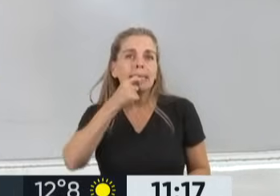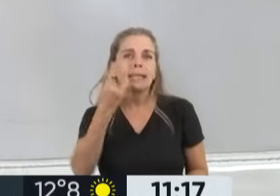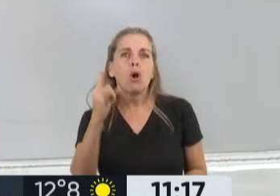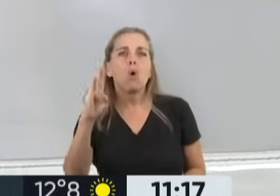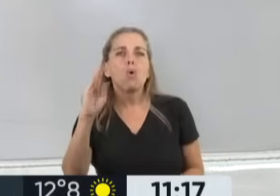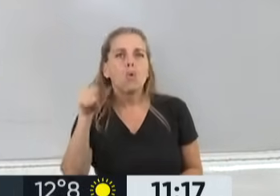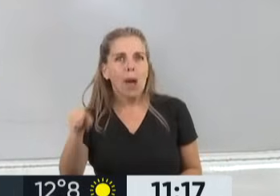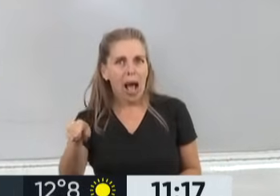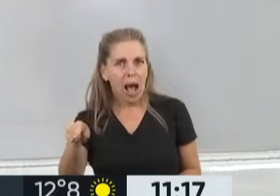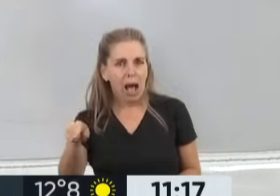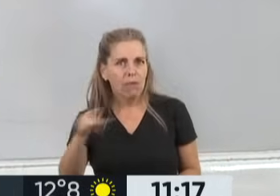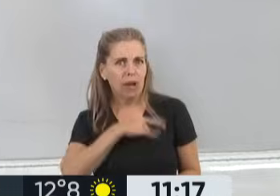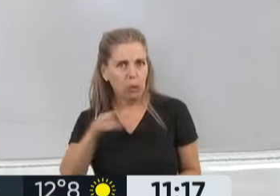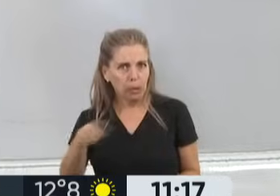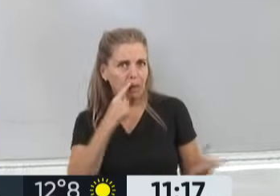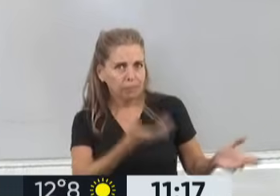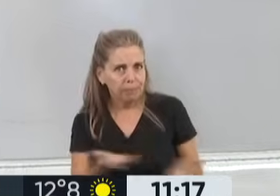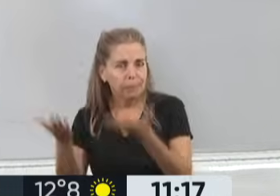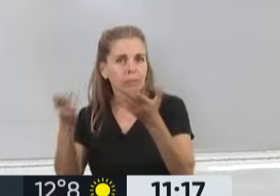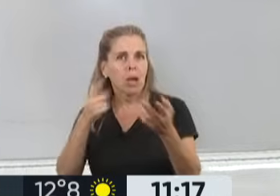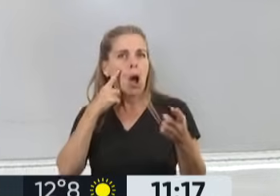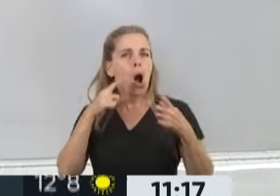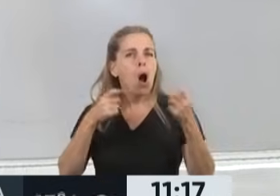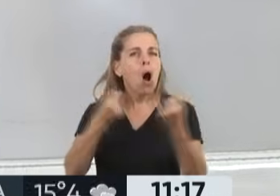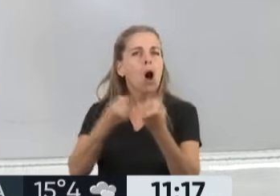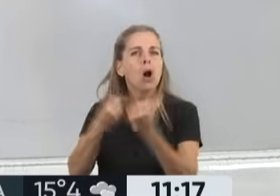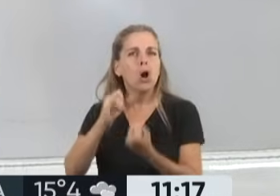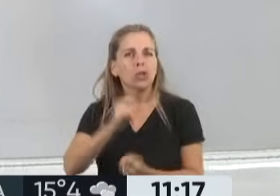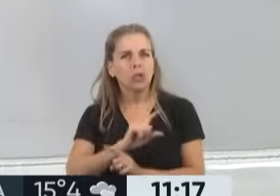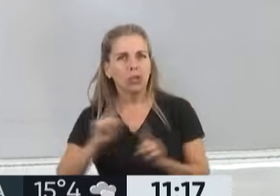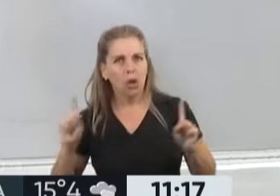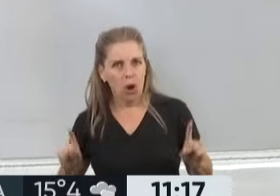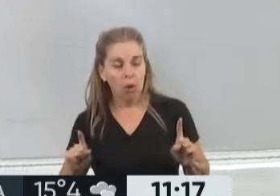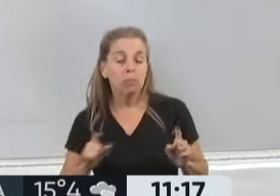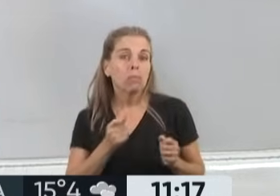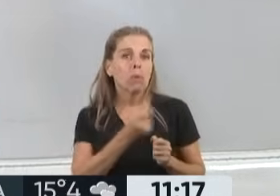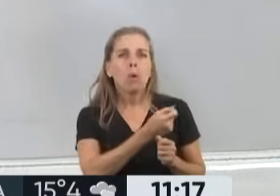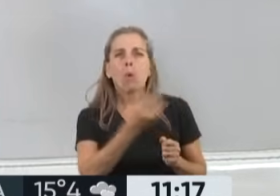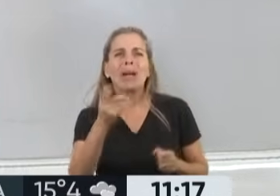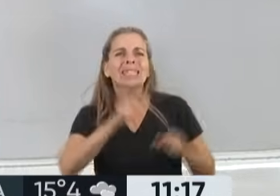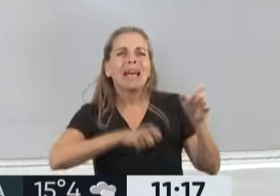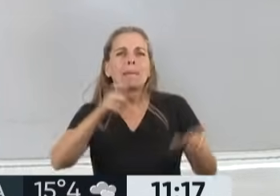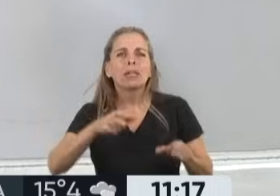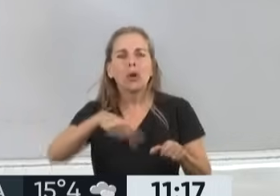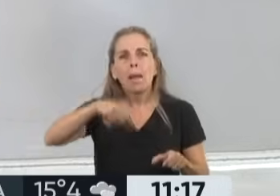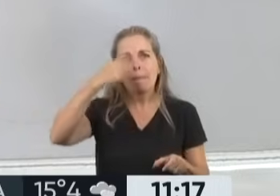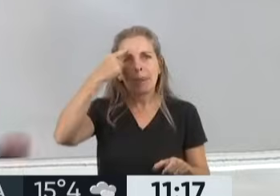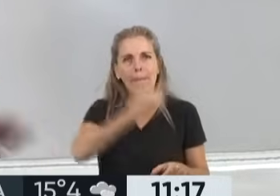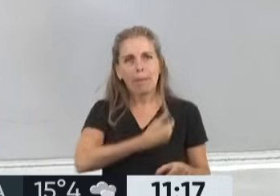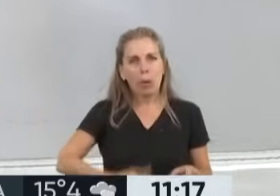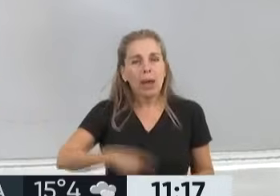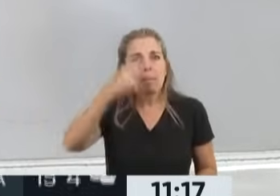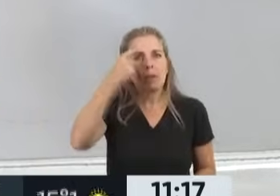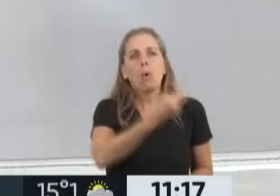ser auditada, que es lo que ustedes también estaban reclamando. ¿Qué cantidad de gente para el gobierno hubo? Se habla de 500.000